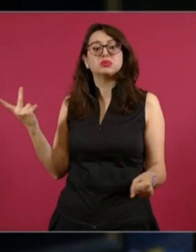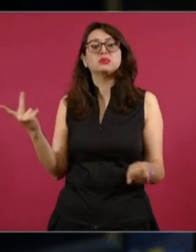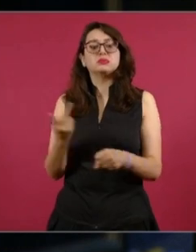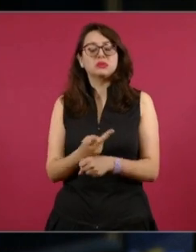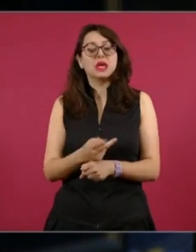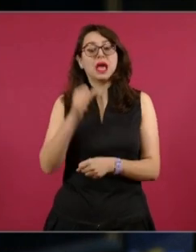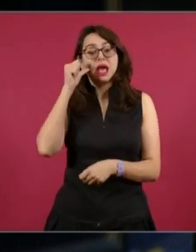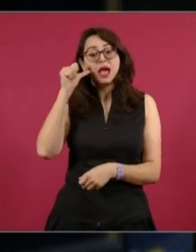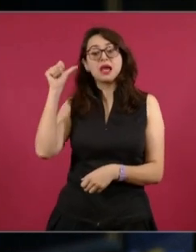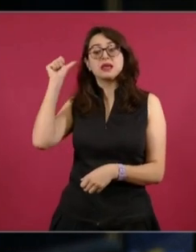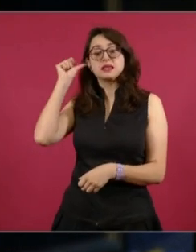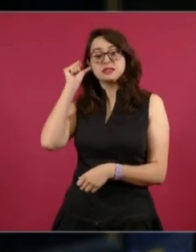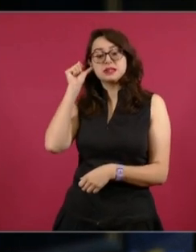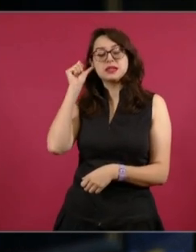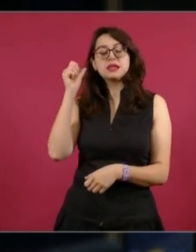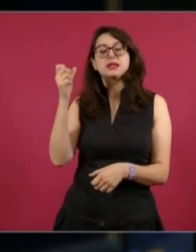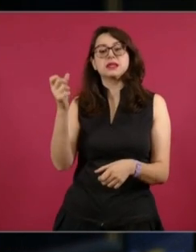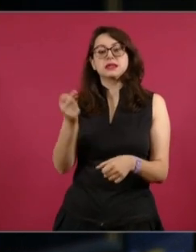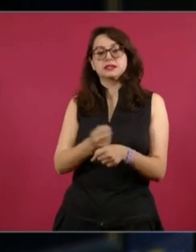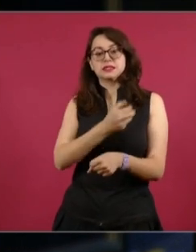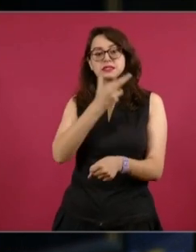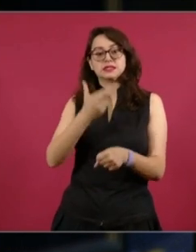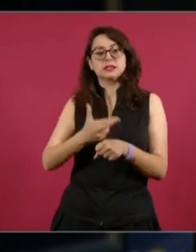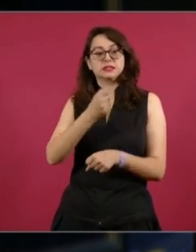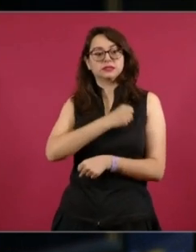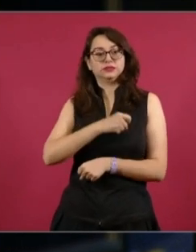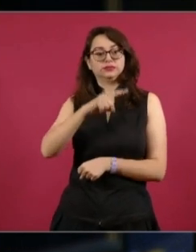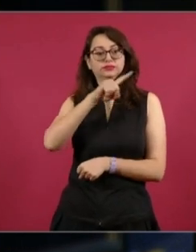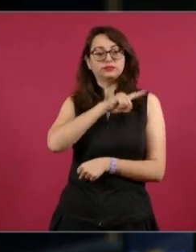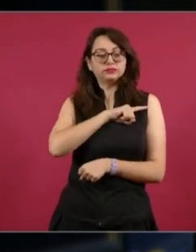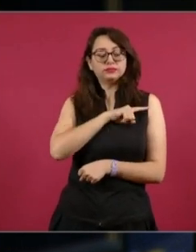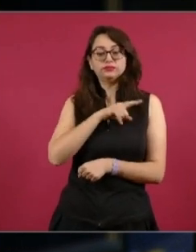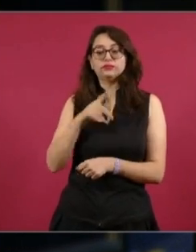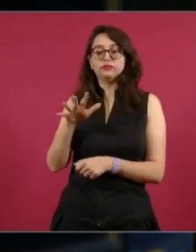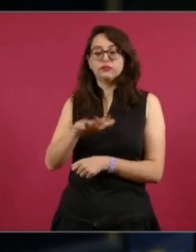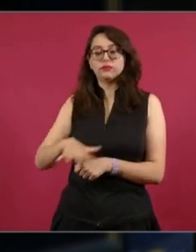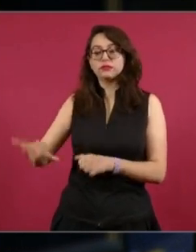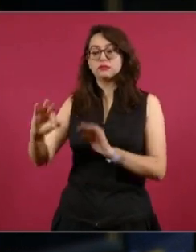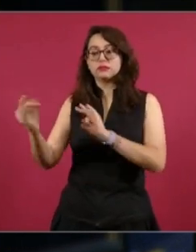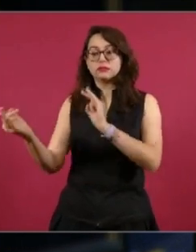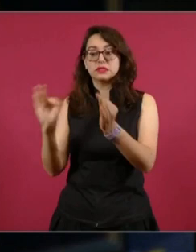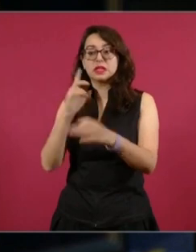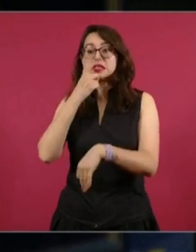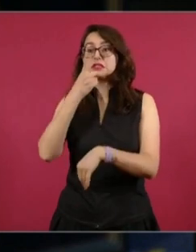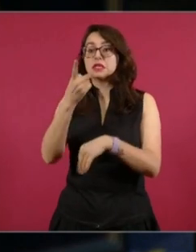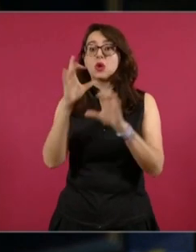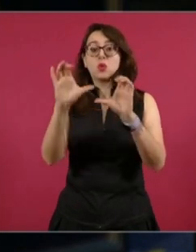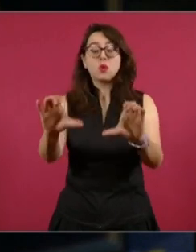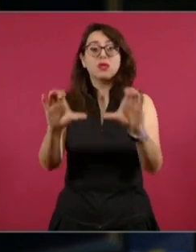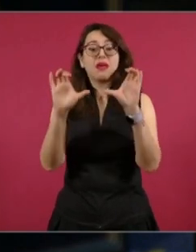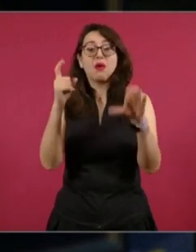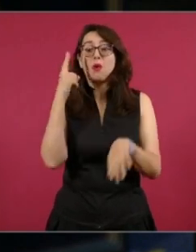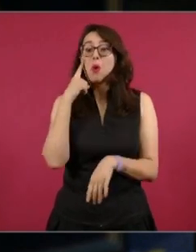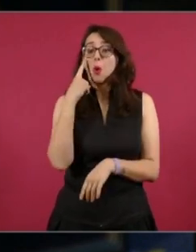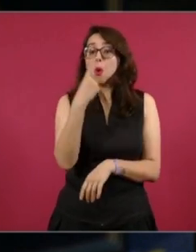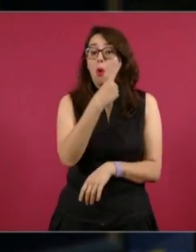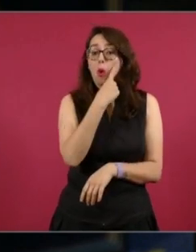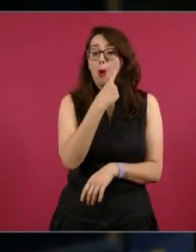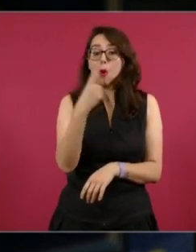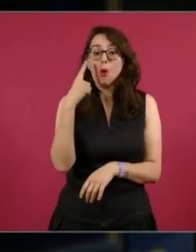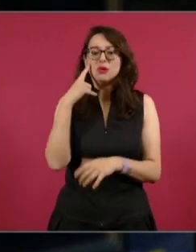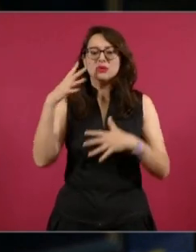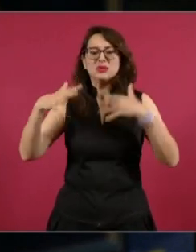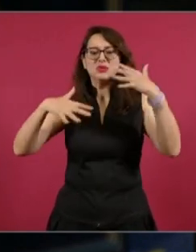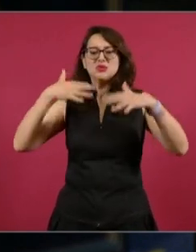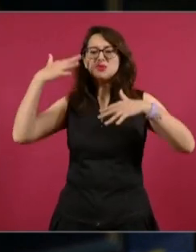que había que tener prevención acerca del el globo ocular, los ojos, pues, porque ya la gente